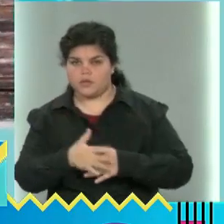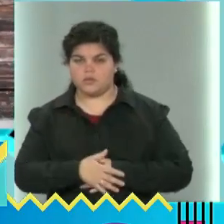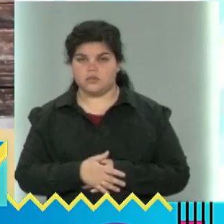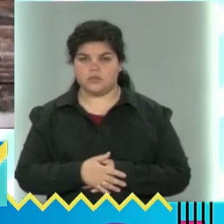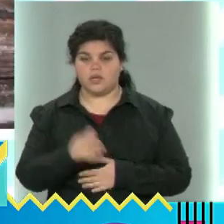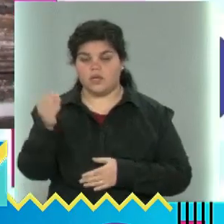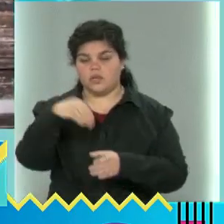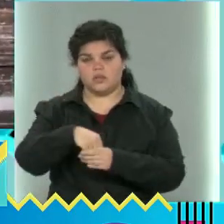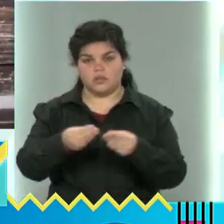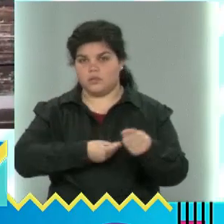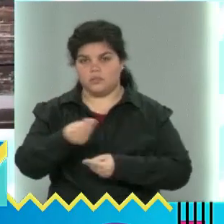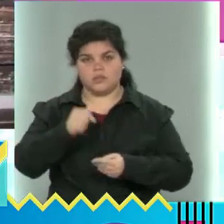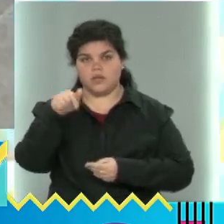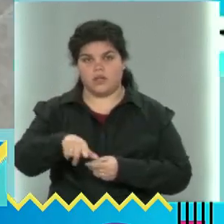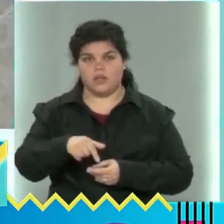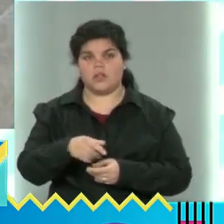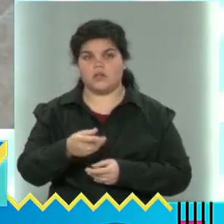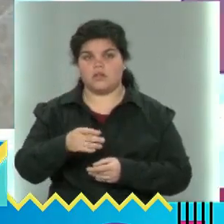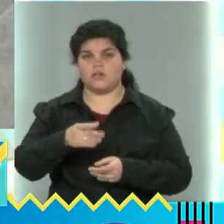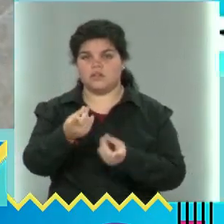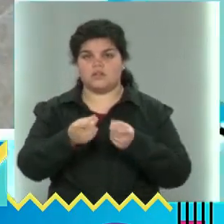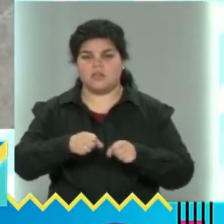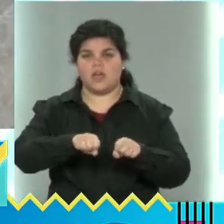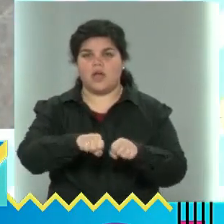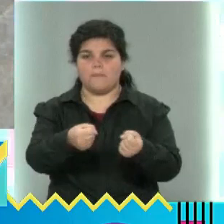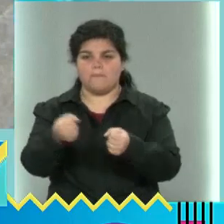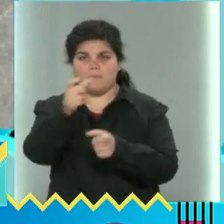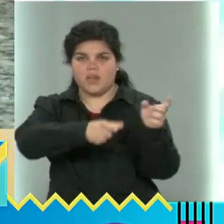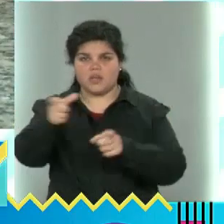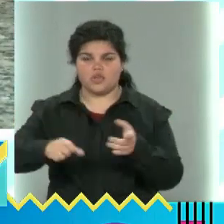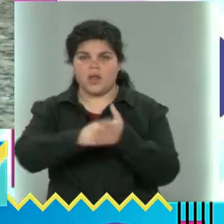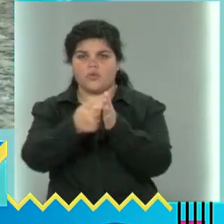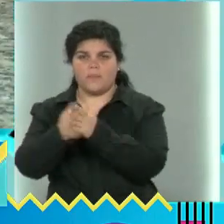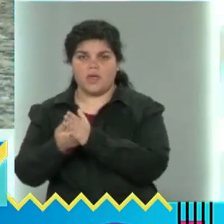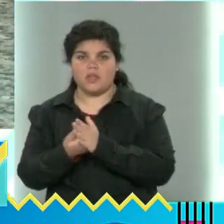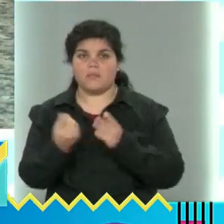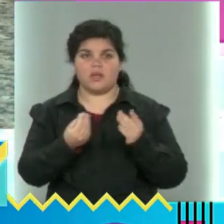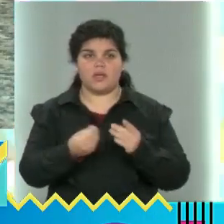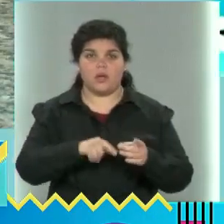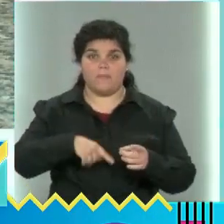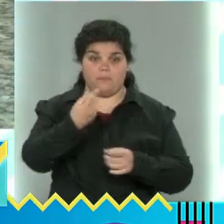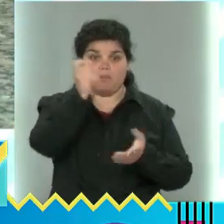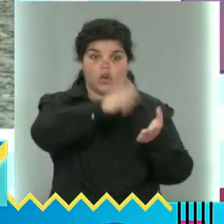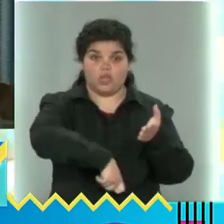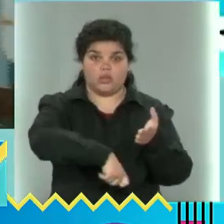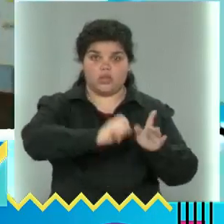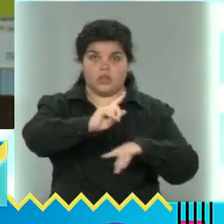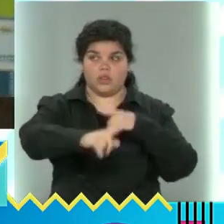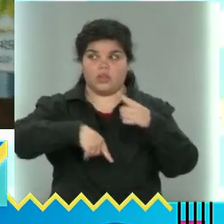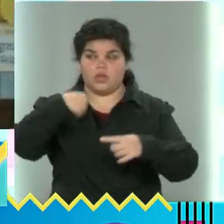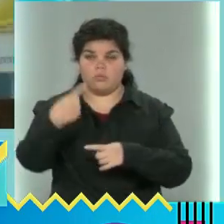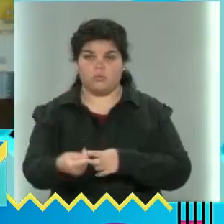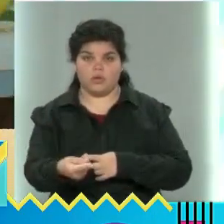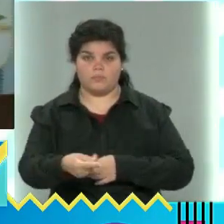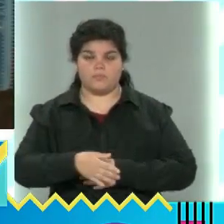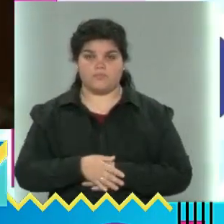en la empresa, hay que suspender gente. No le podemos decir que voy a tomar una persona y que voy a poder me va a